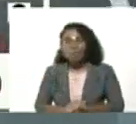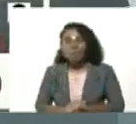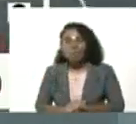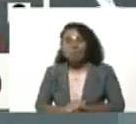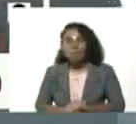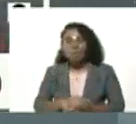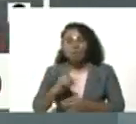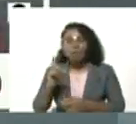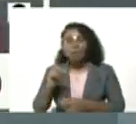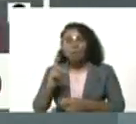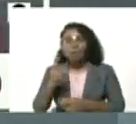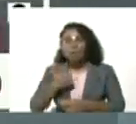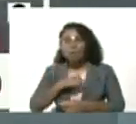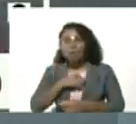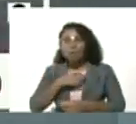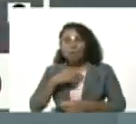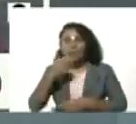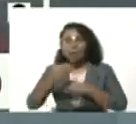víctimas, tenemos